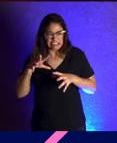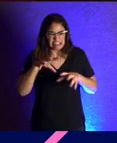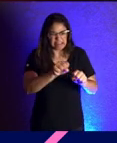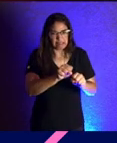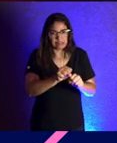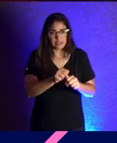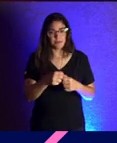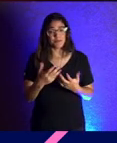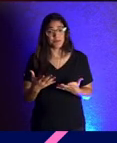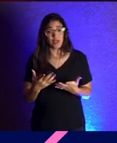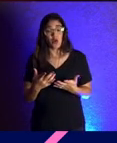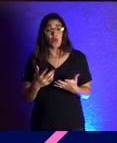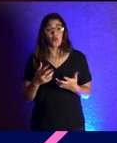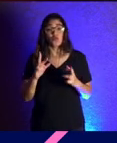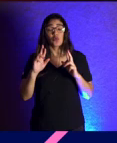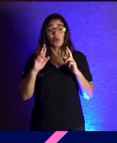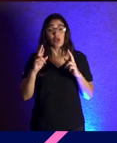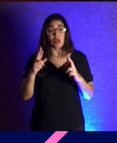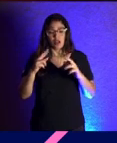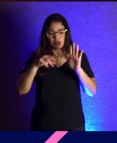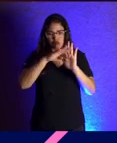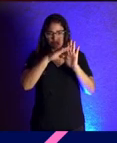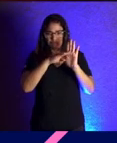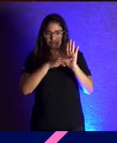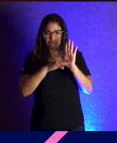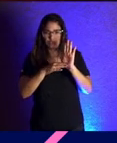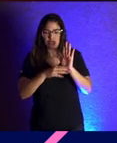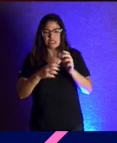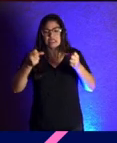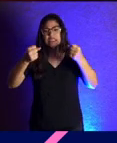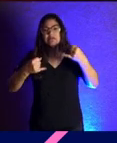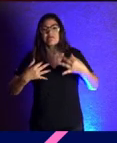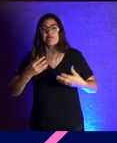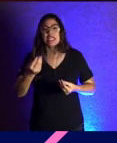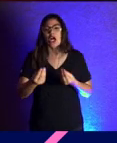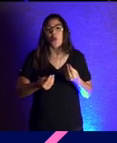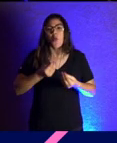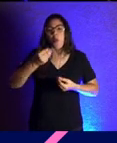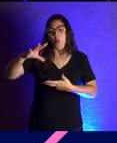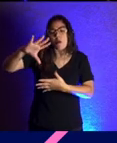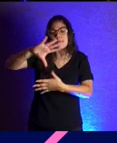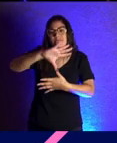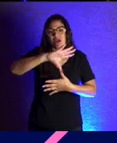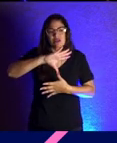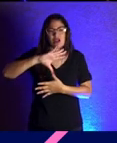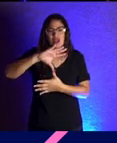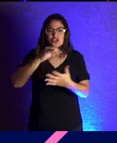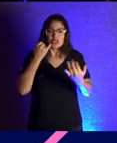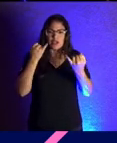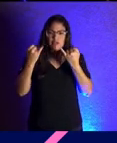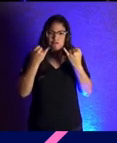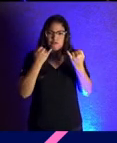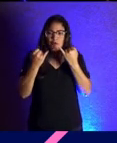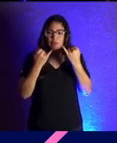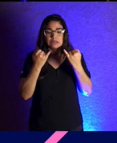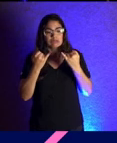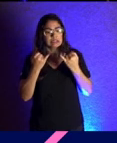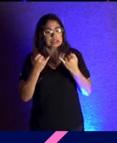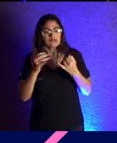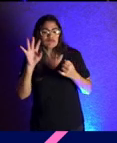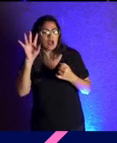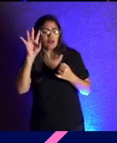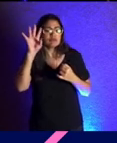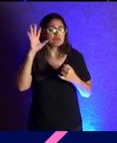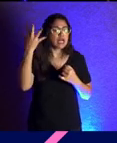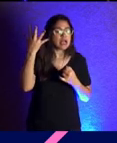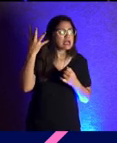recomienda, habla también del tema de la economía y cómo todas estas narrativas finalmente van manejando la transición de flow,